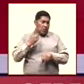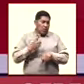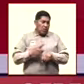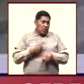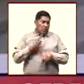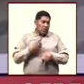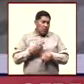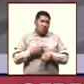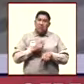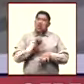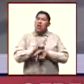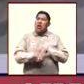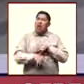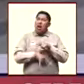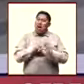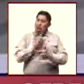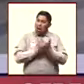es estafa.